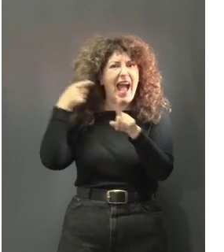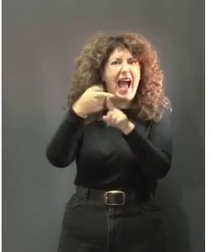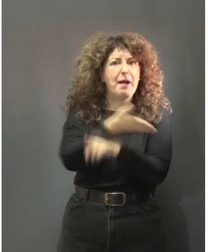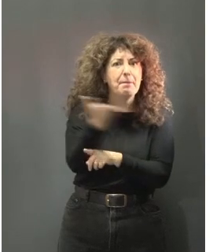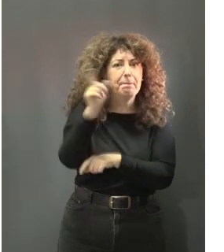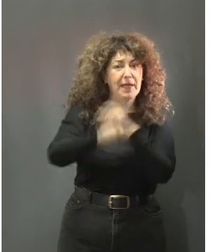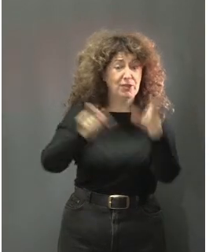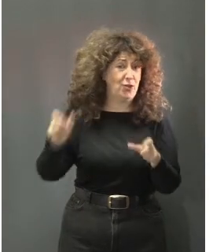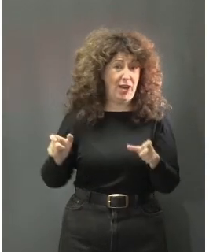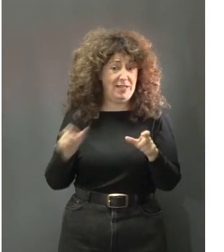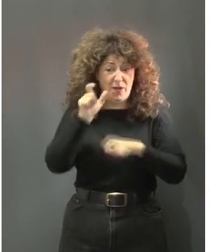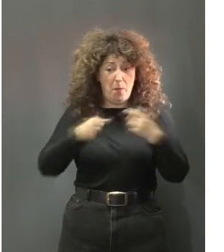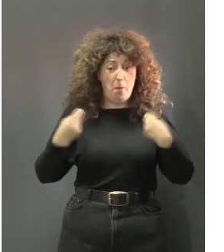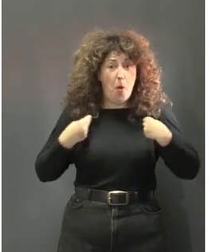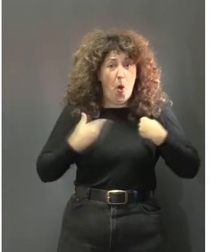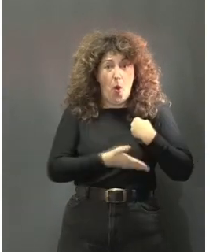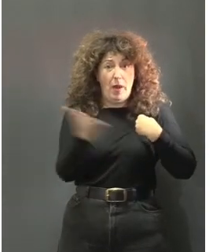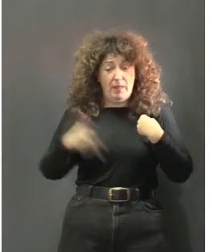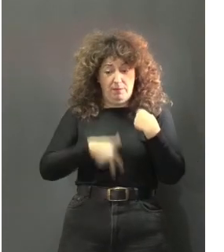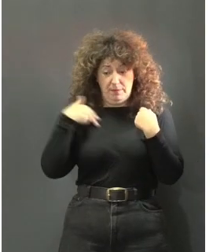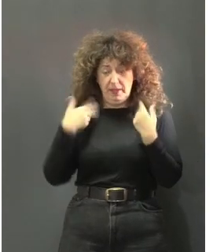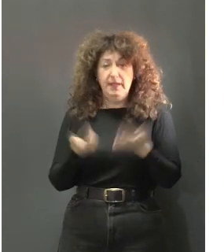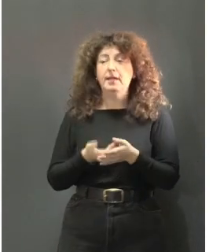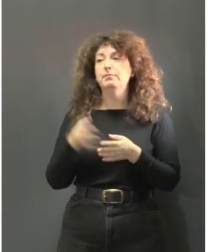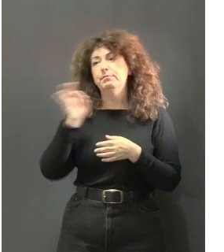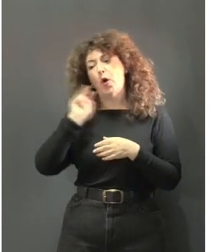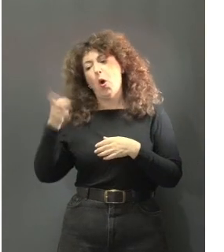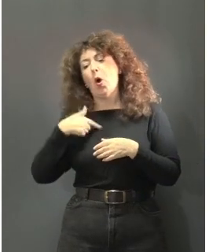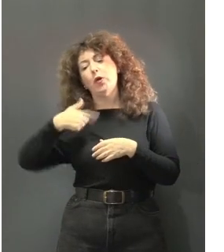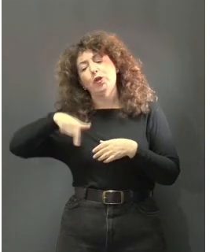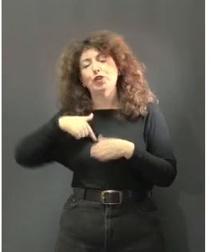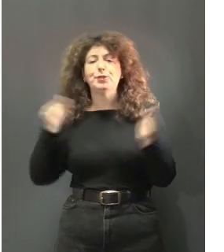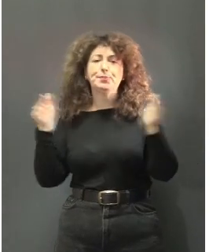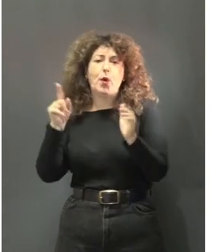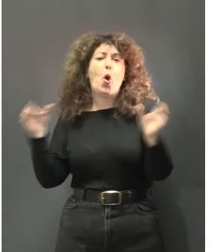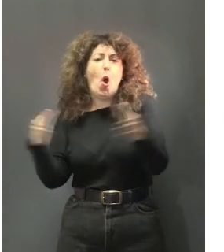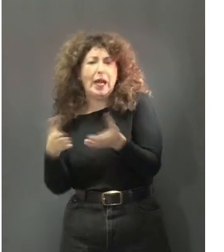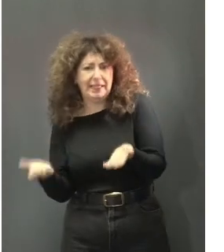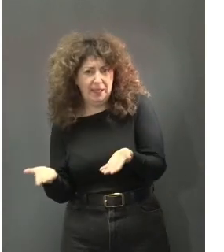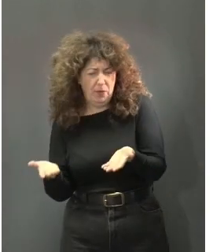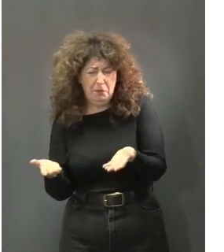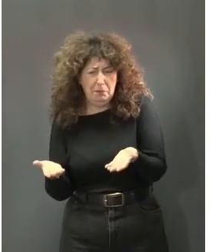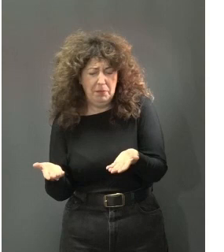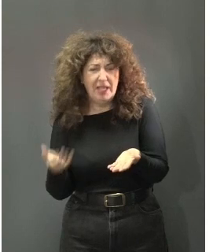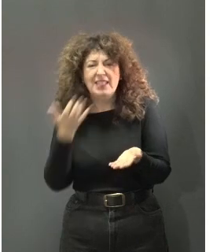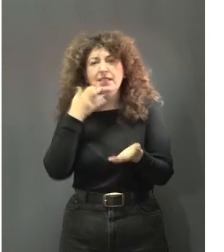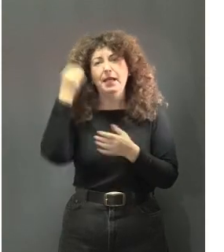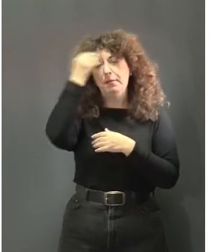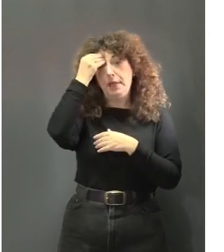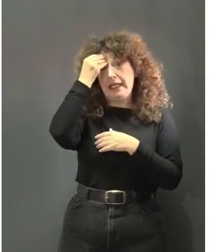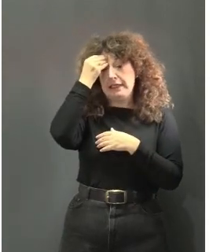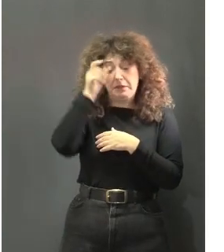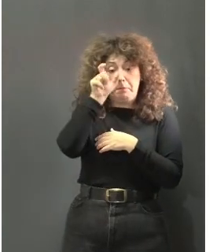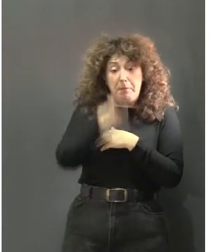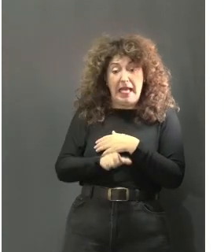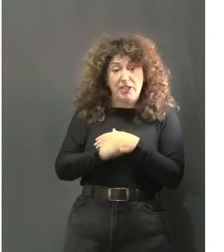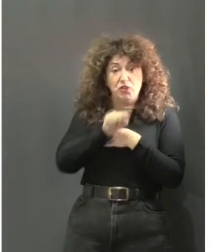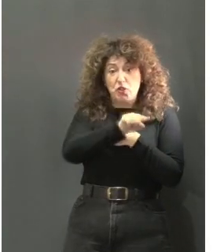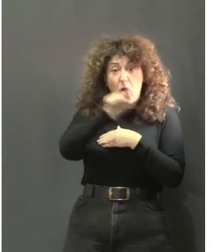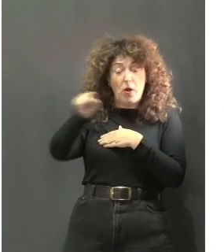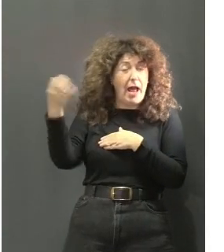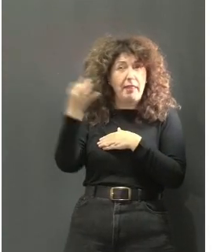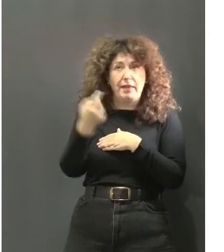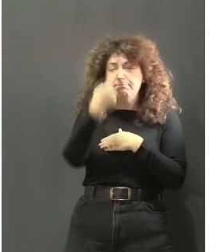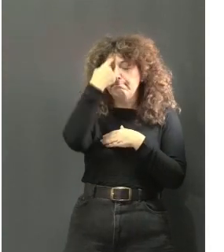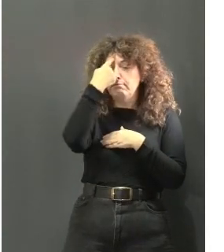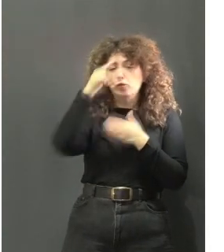caso a la población en general, en nuestro caso a un colectivo concreto, ¿no? Pero si estás pensando en la persona, tienes que tenerlo